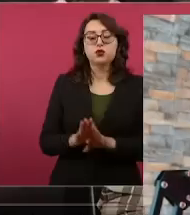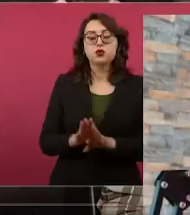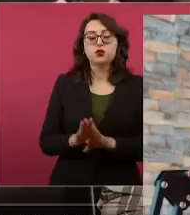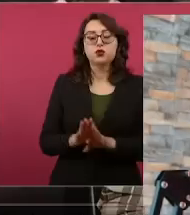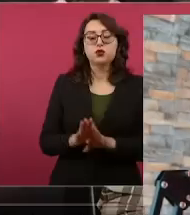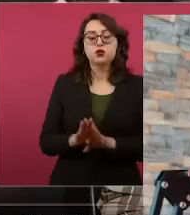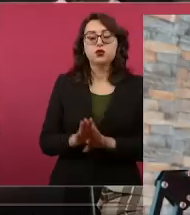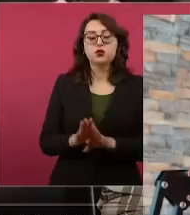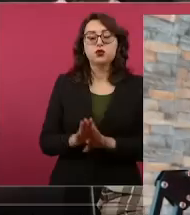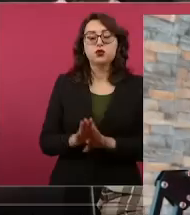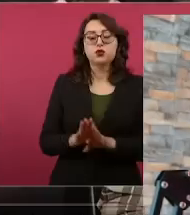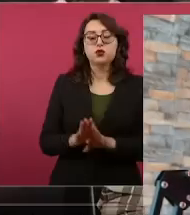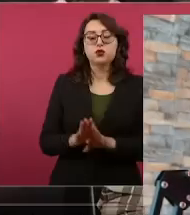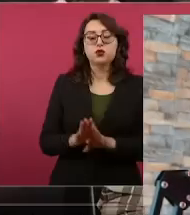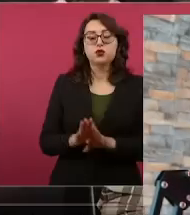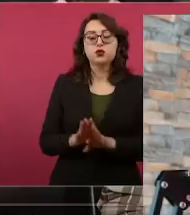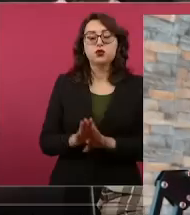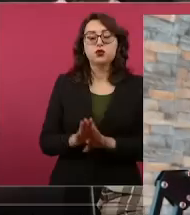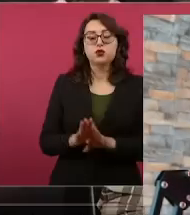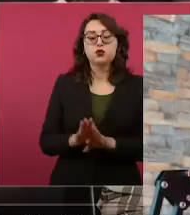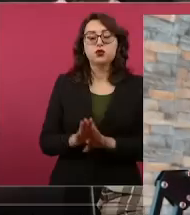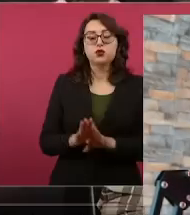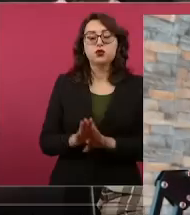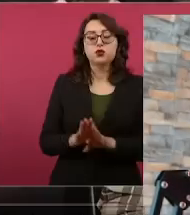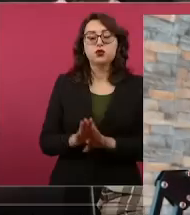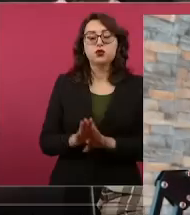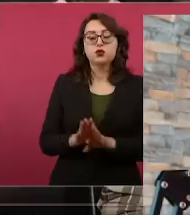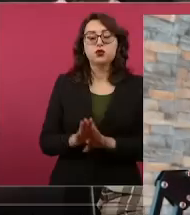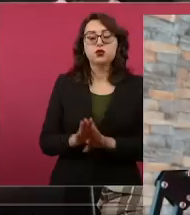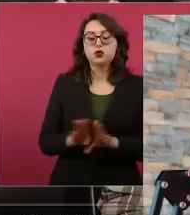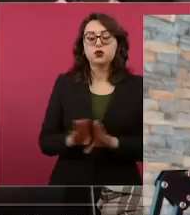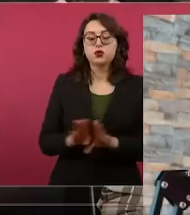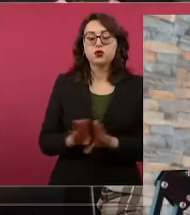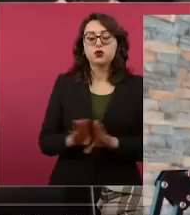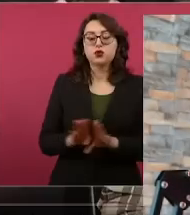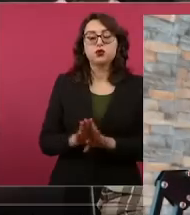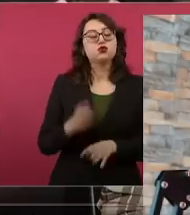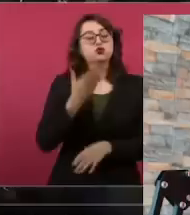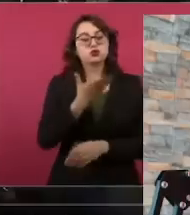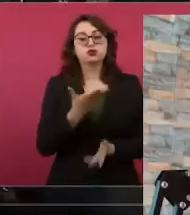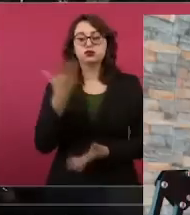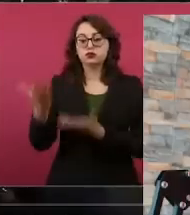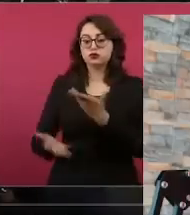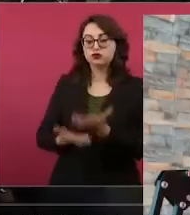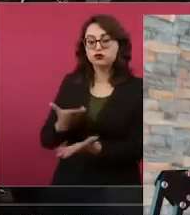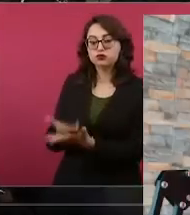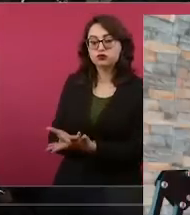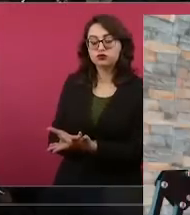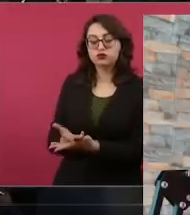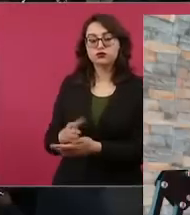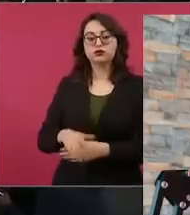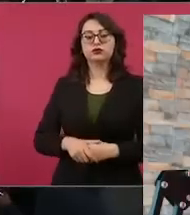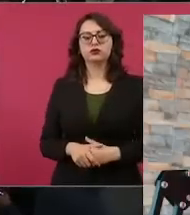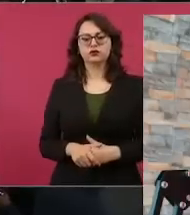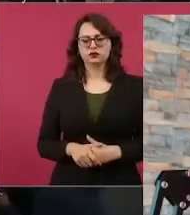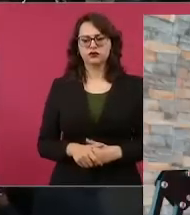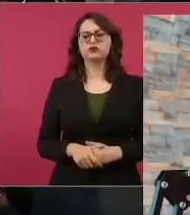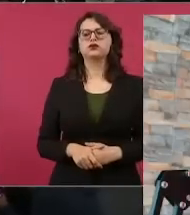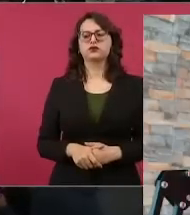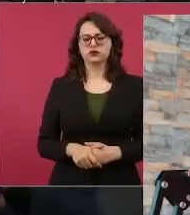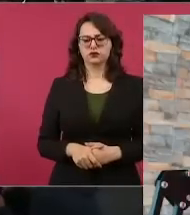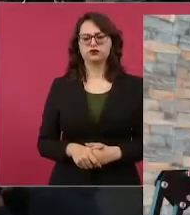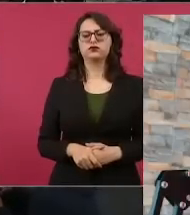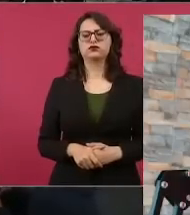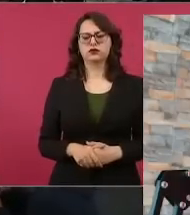veamos que responde amlo con respecto a esta a esto de la guardería ABC sí Marce este Alejandro